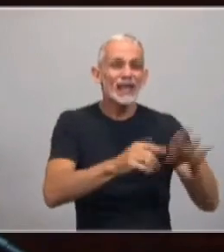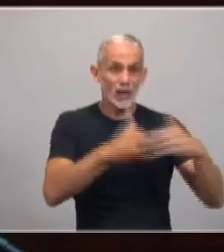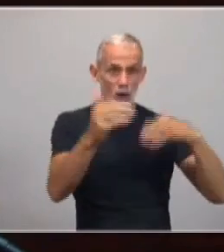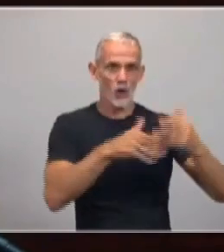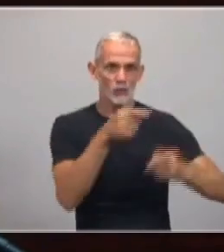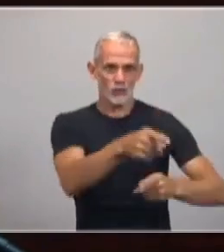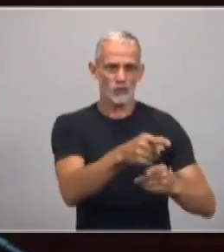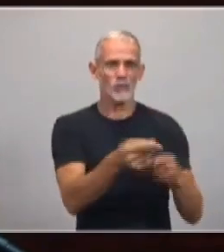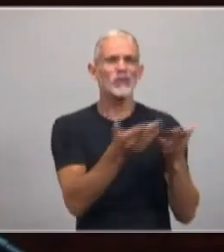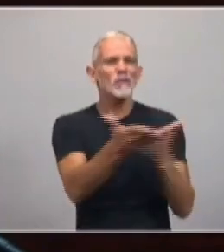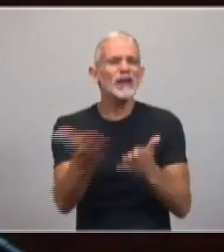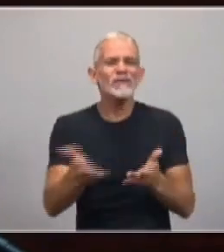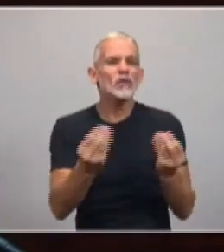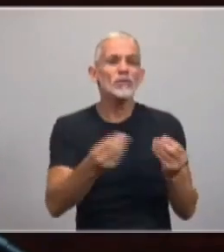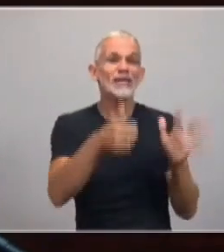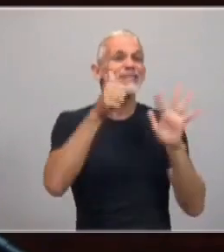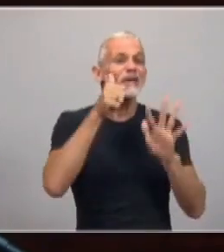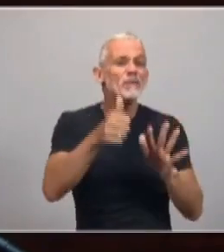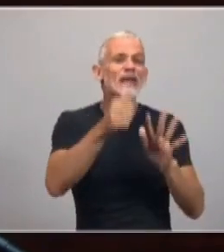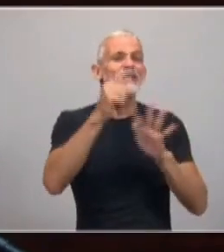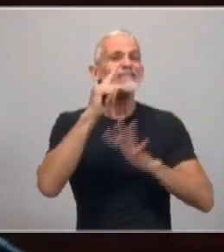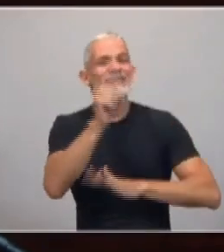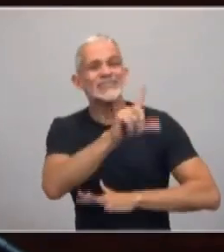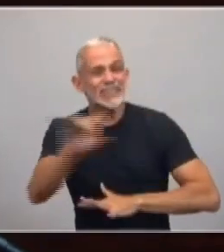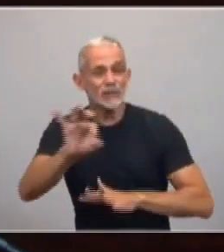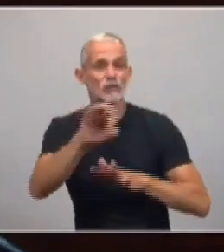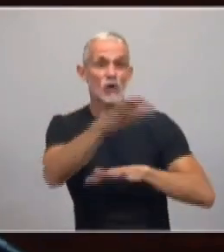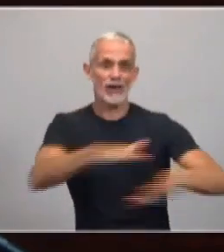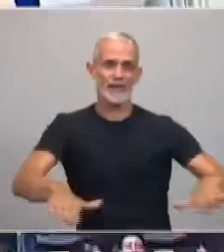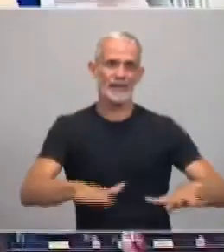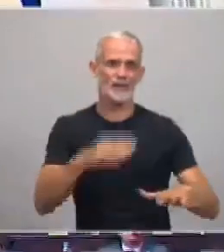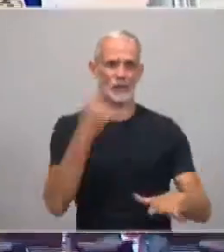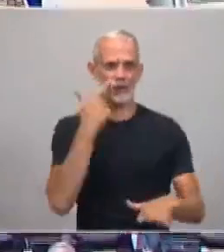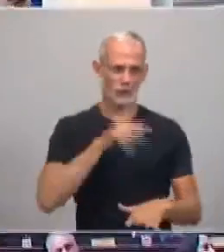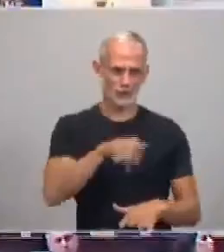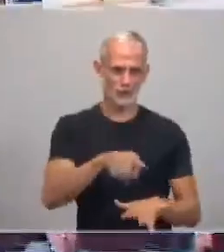benefician a 6.600 niños y niñas.